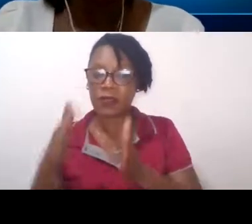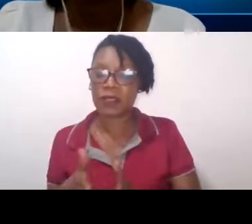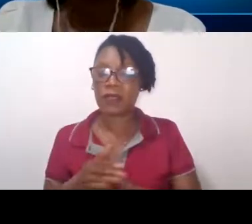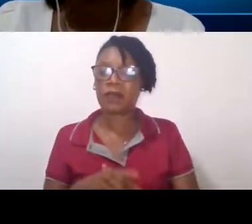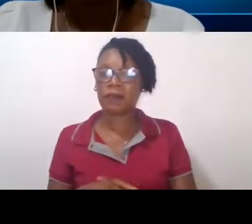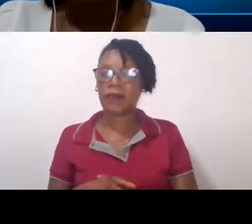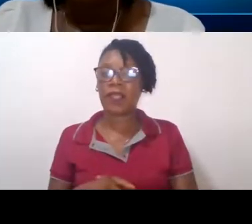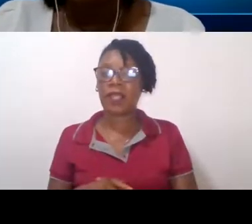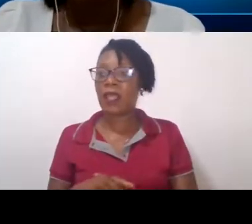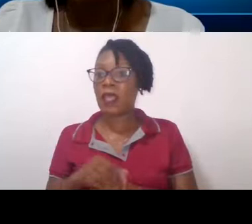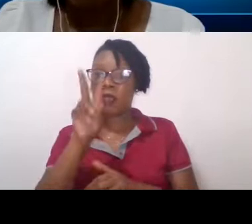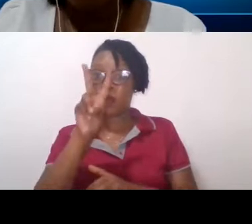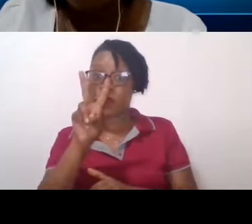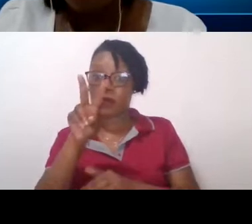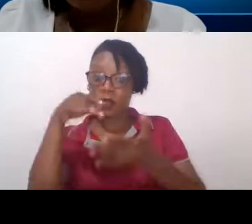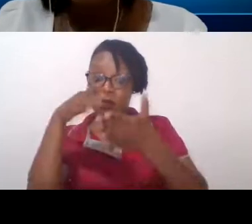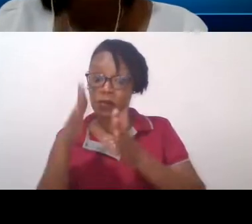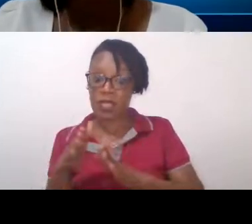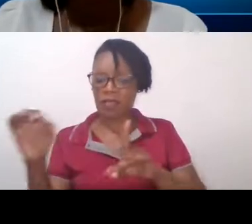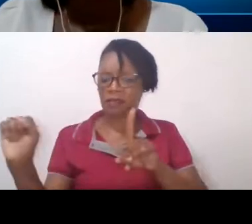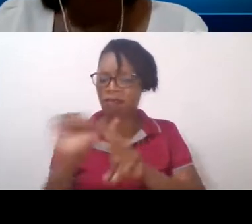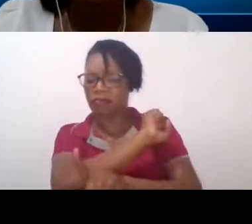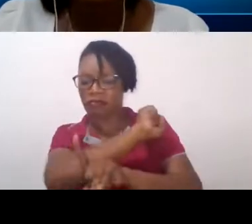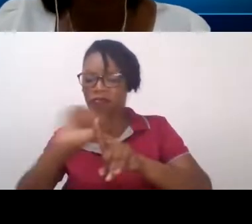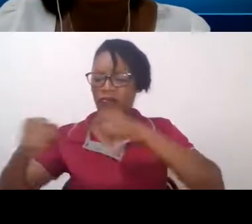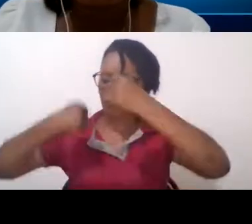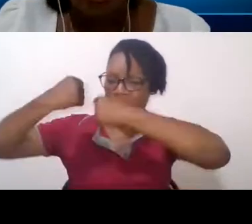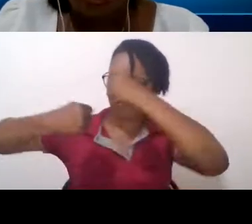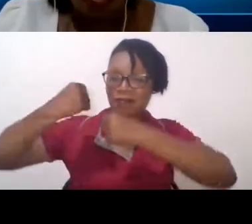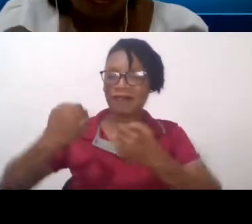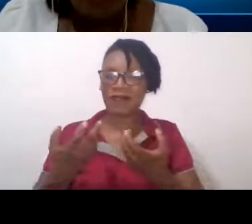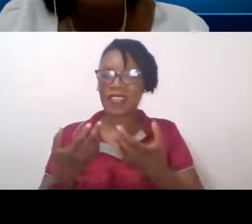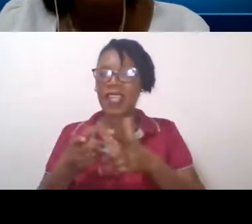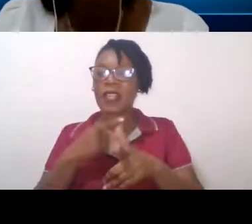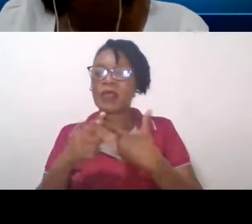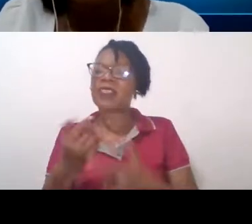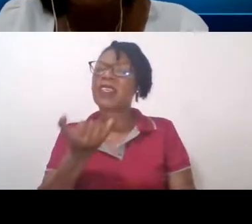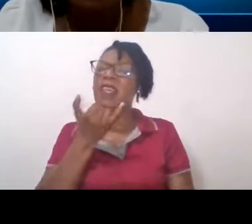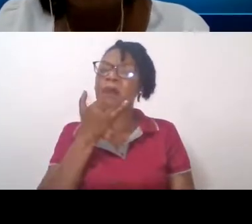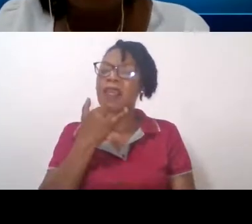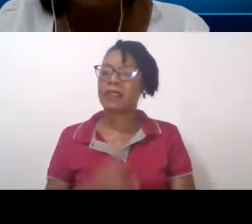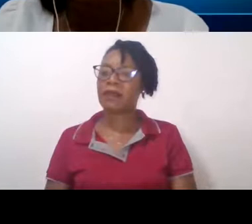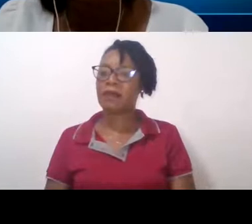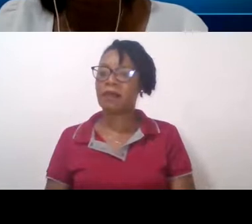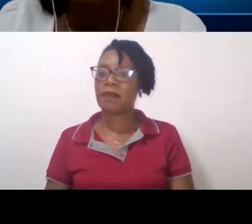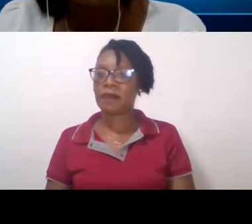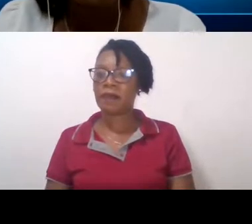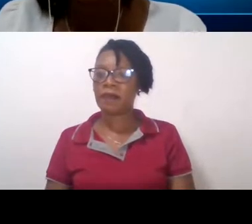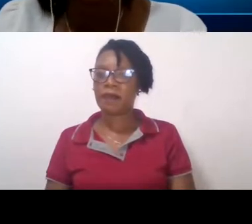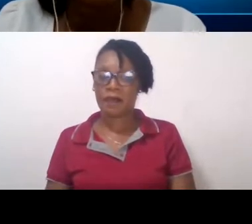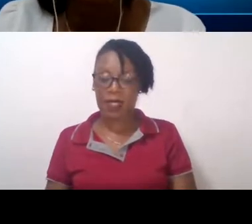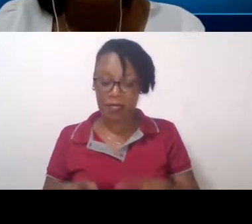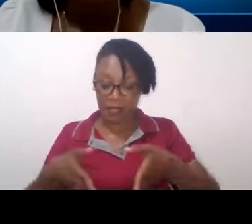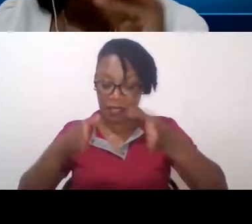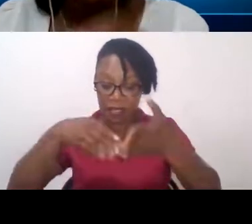se agredieron. Entonces, vamos a empezar. ¿Qué es lo que pasa? Entonces, vamos a hacer que ellos se paren en la primera etapa. ¿Qué es